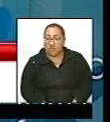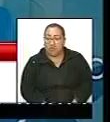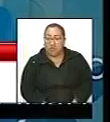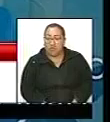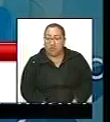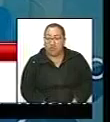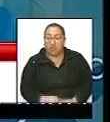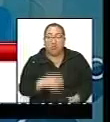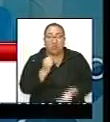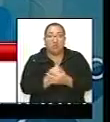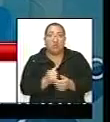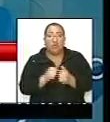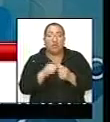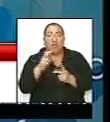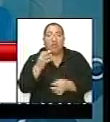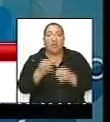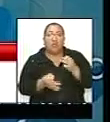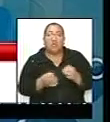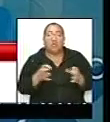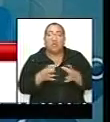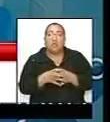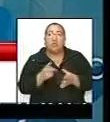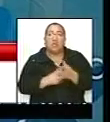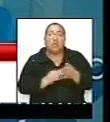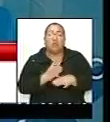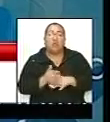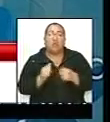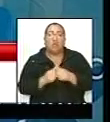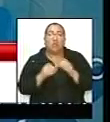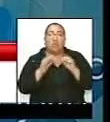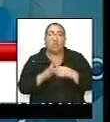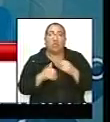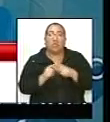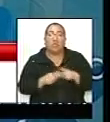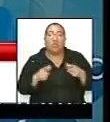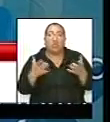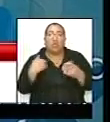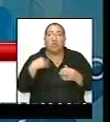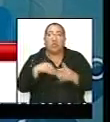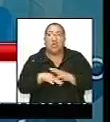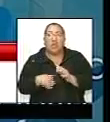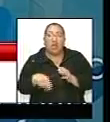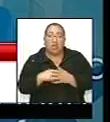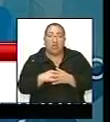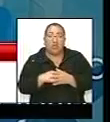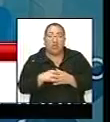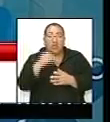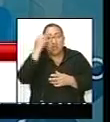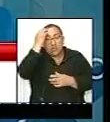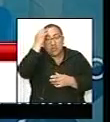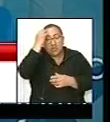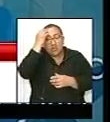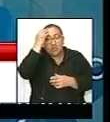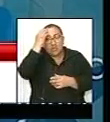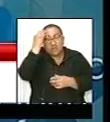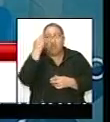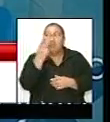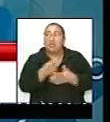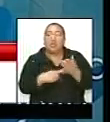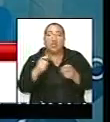Aprobamos el tema de la justicia itinerante para que vayan justo a los lugares donde están ellos y ver qué necesitan,